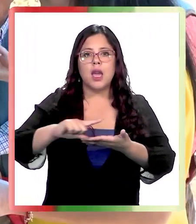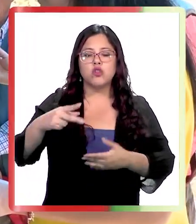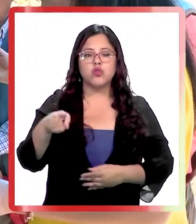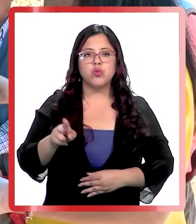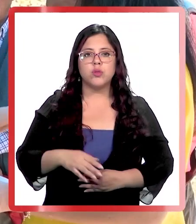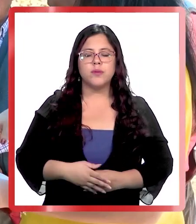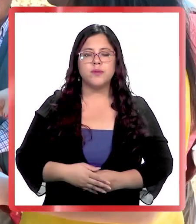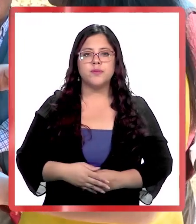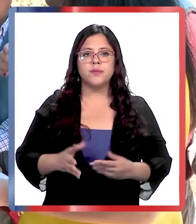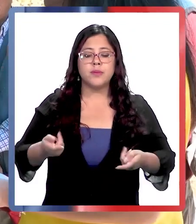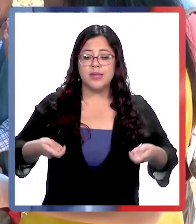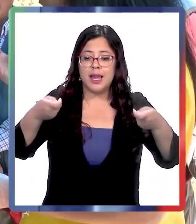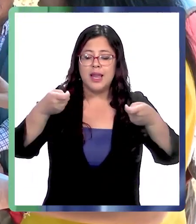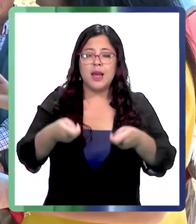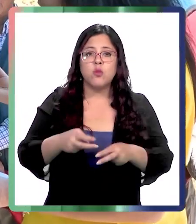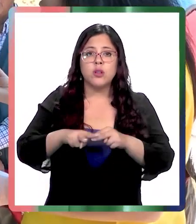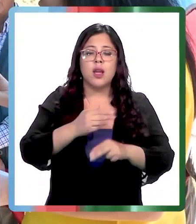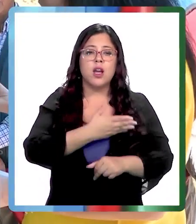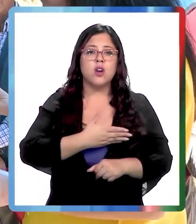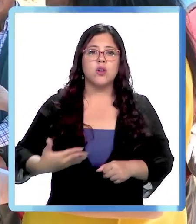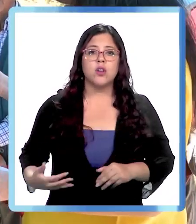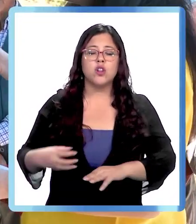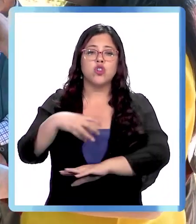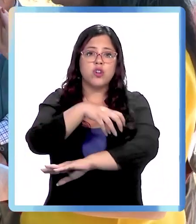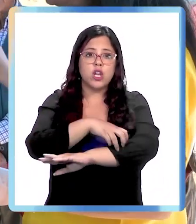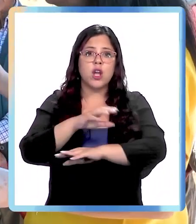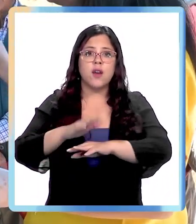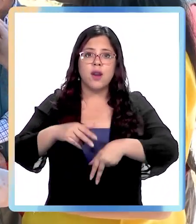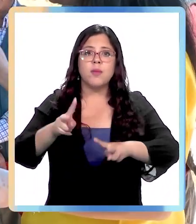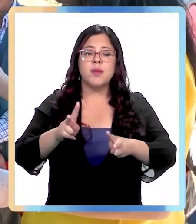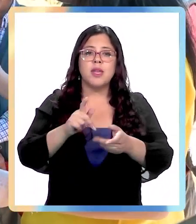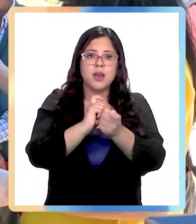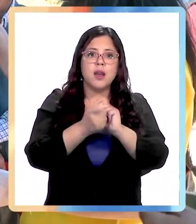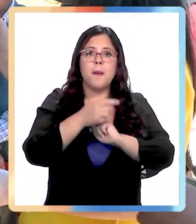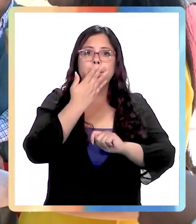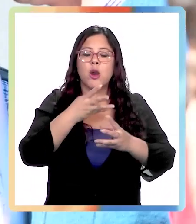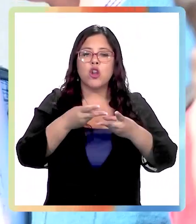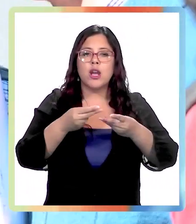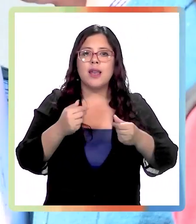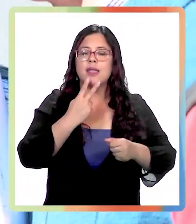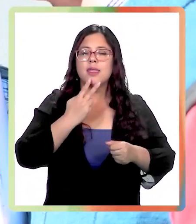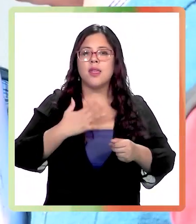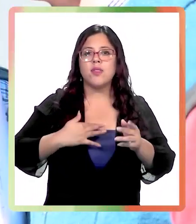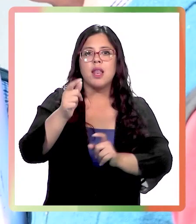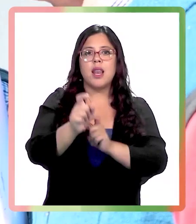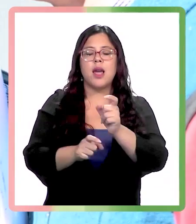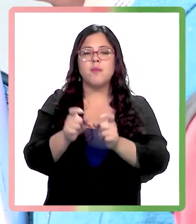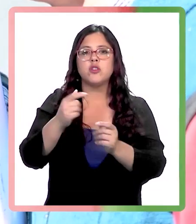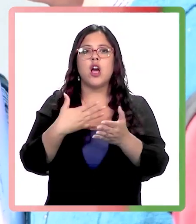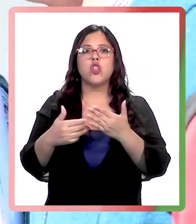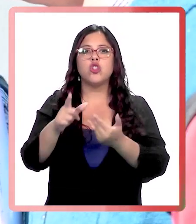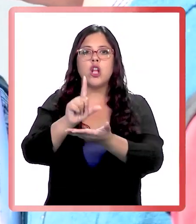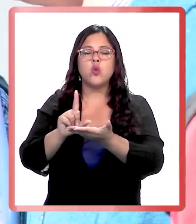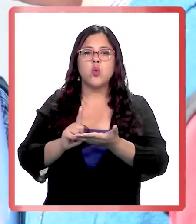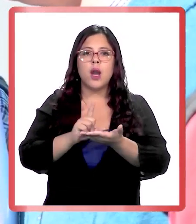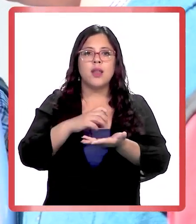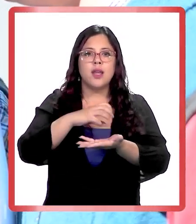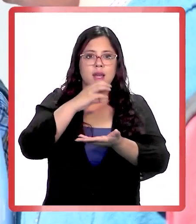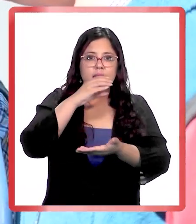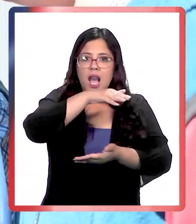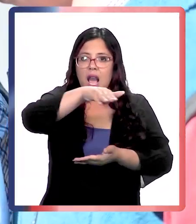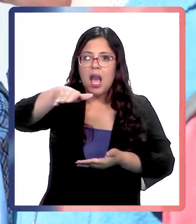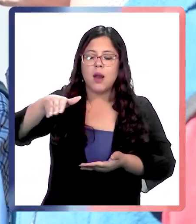El aporte realizado por el gobierno regional permitirá mejorar la calidad de vida de los habitantes de los sectores rurales de la comuna, como